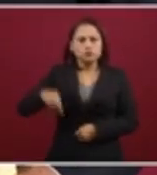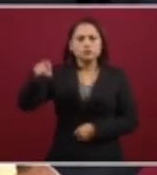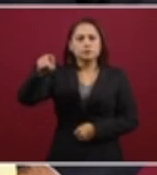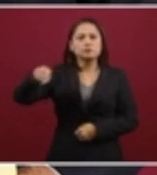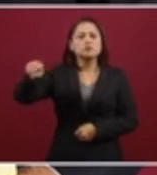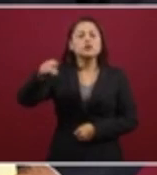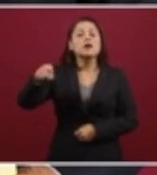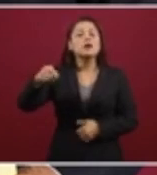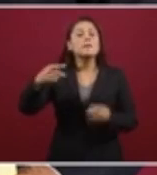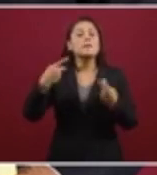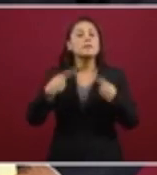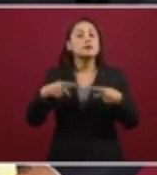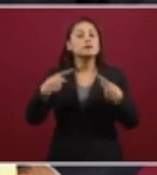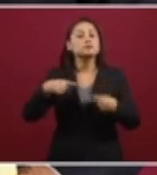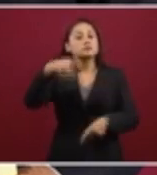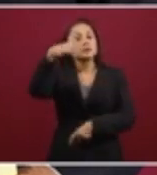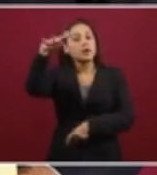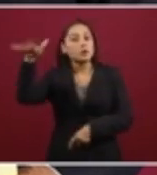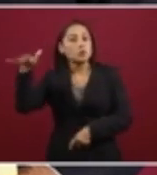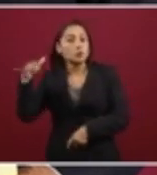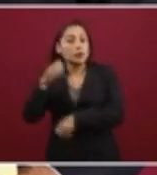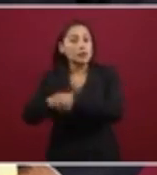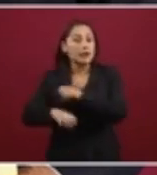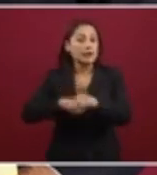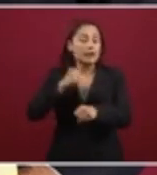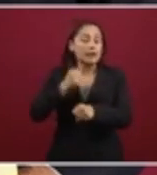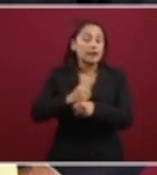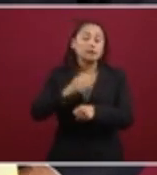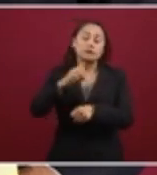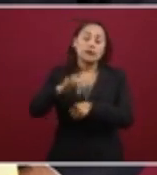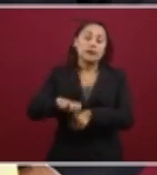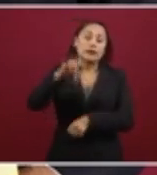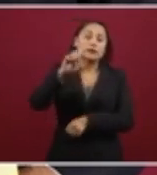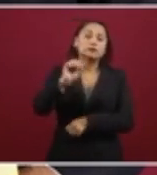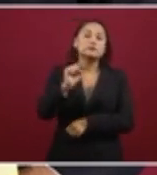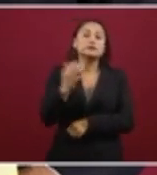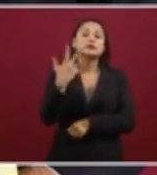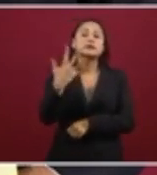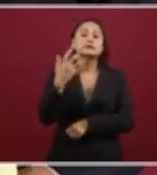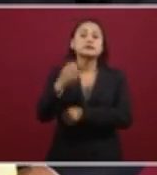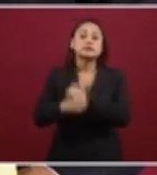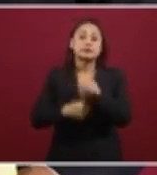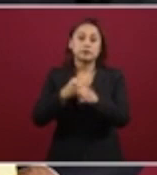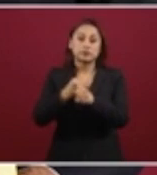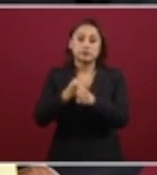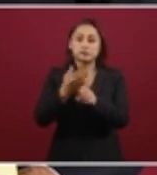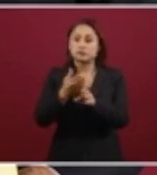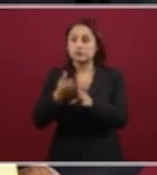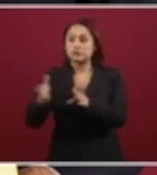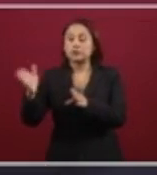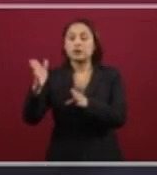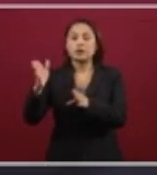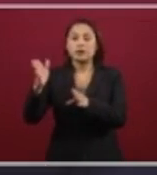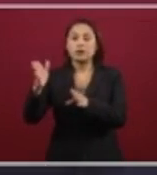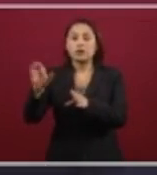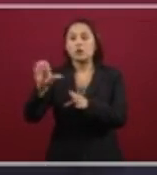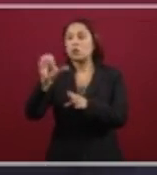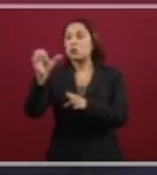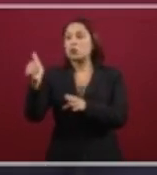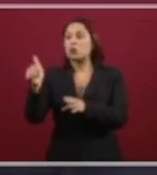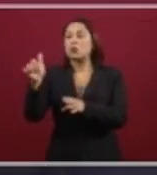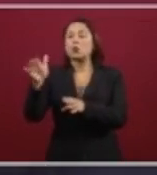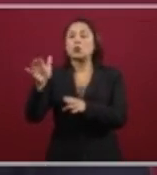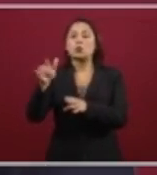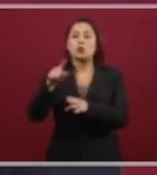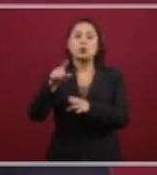años, en el resto es a partir de los 68 años. En municipios